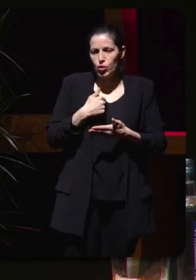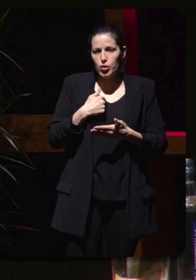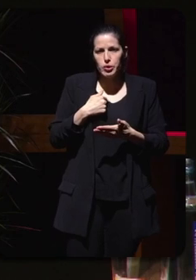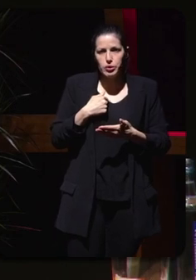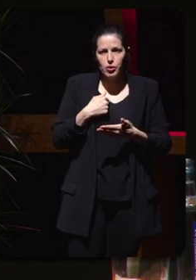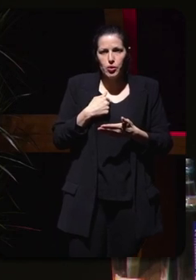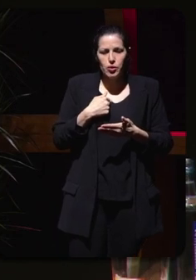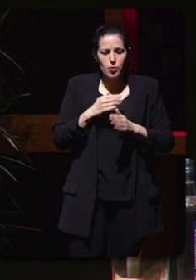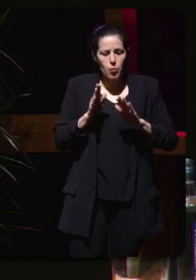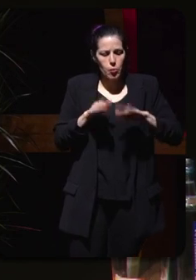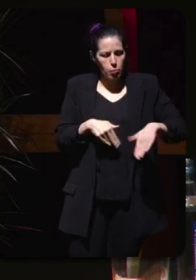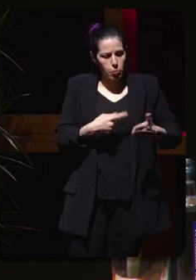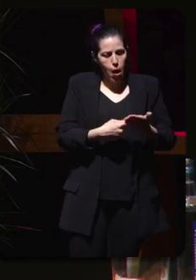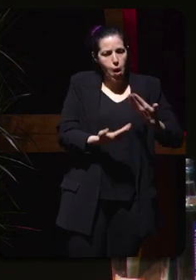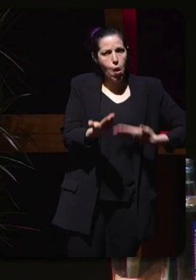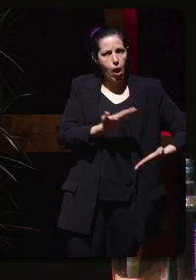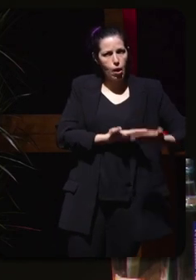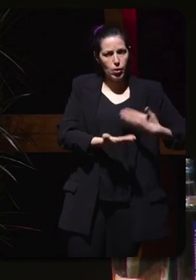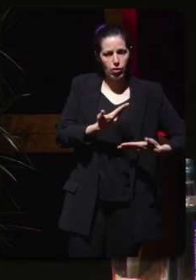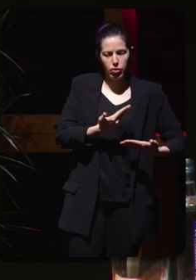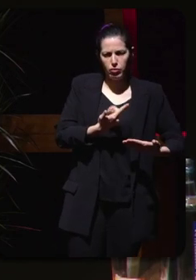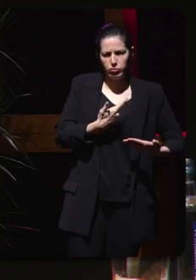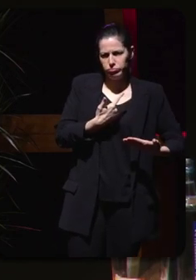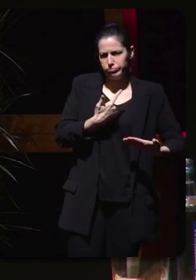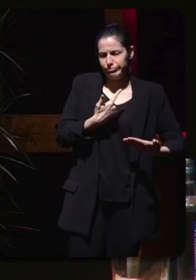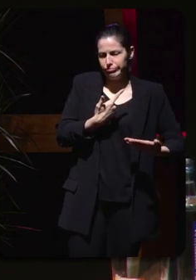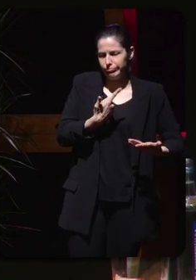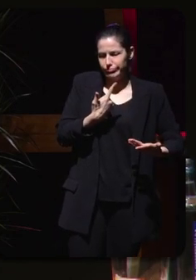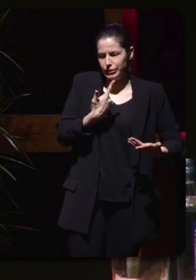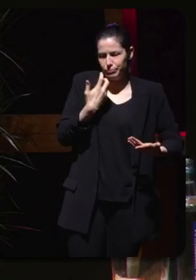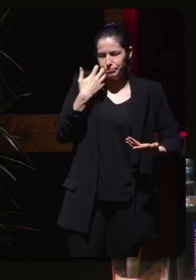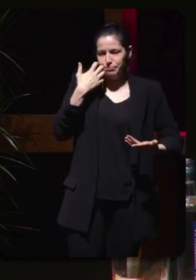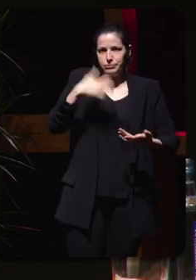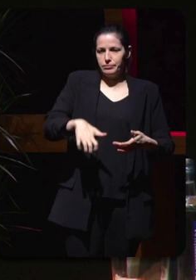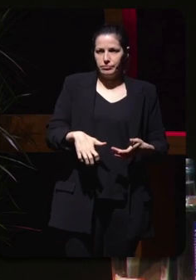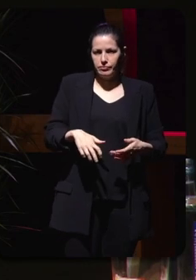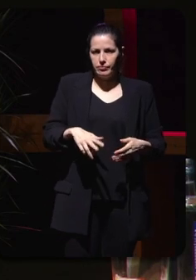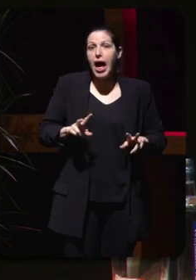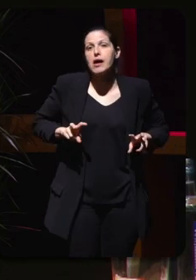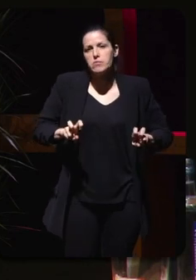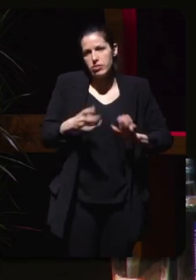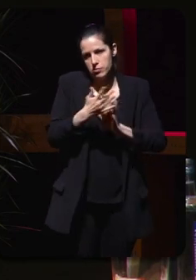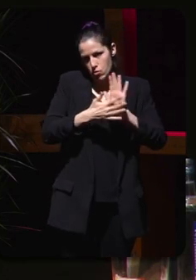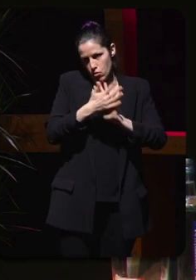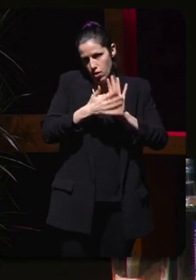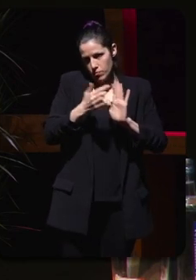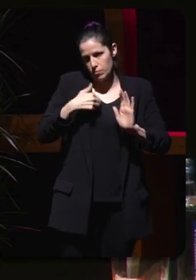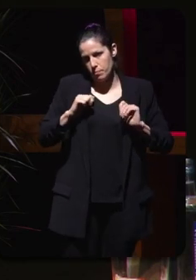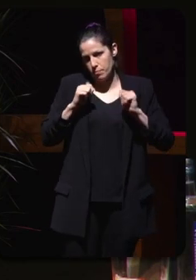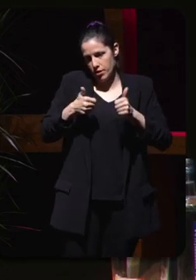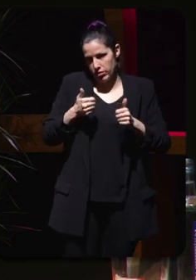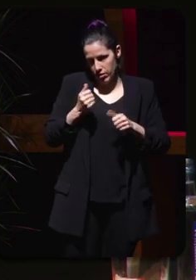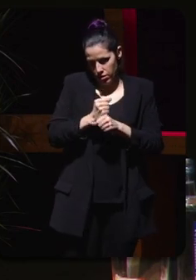ahí como colaboración, no sé qué, bueno, en fin, una cosa absolutamente surrealista, era muy al principio, ¿no? Y